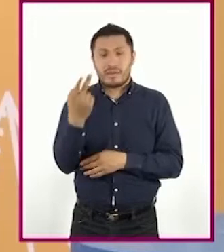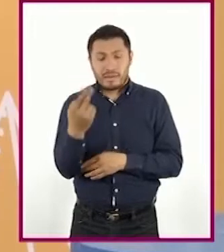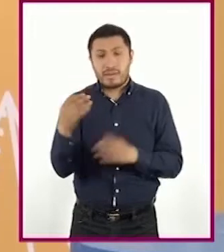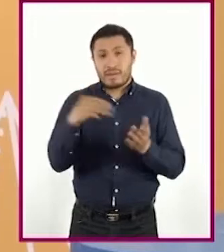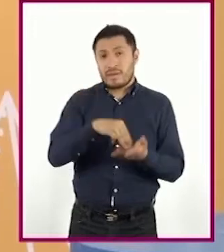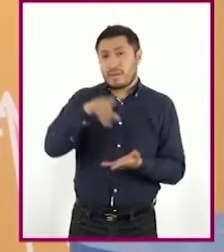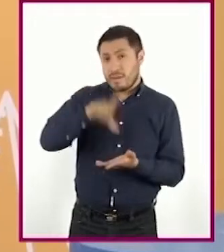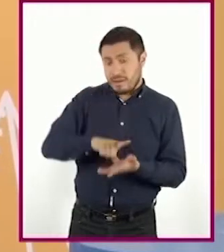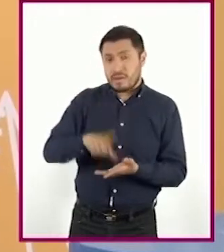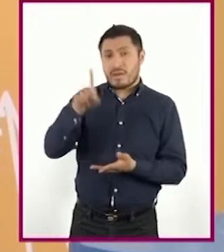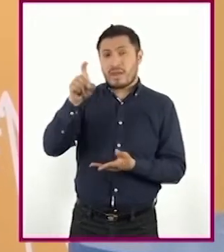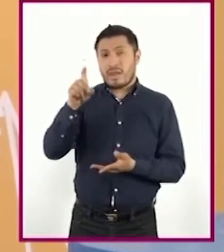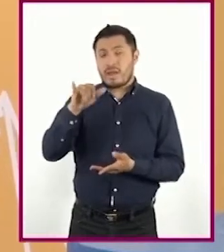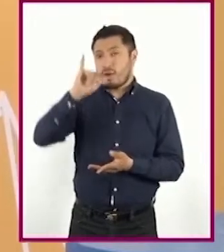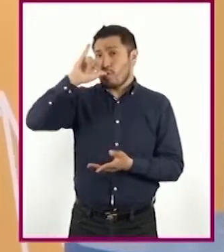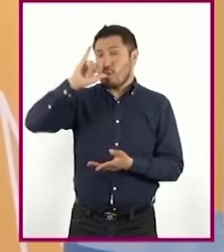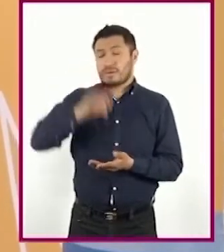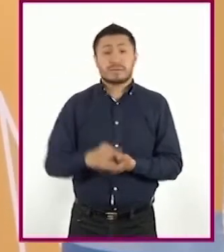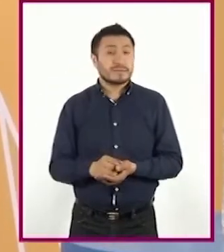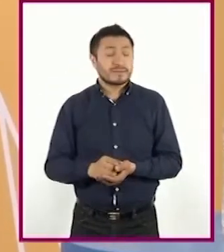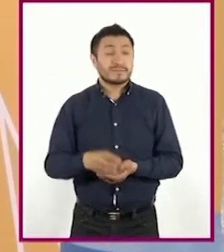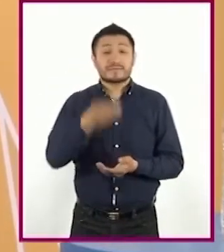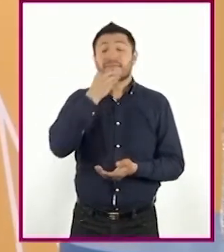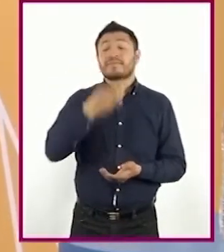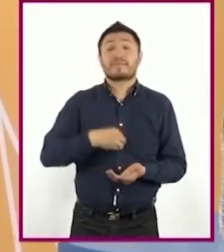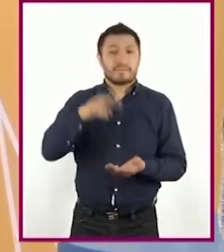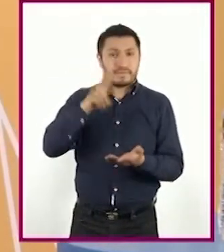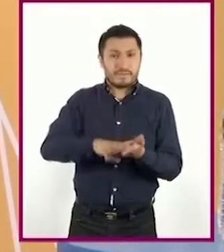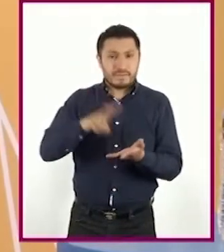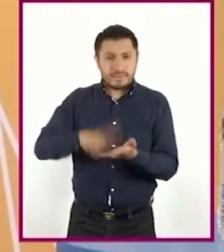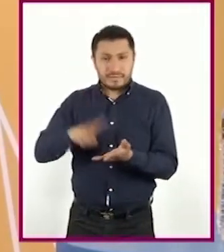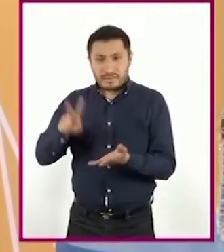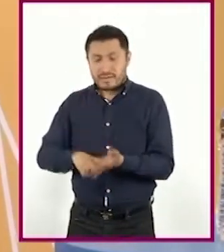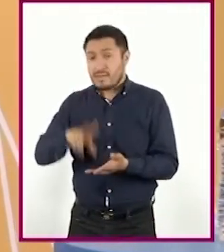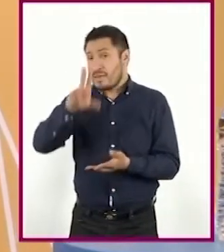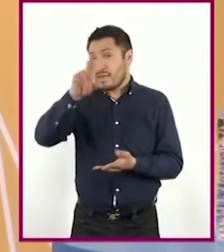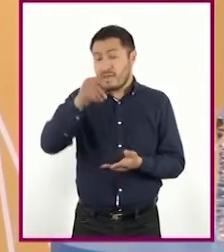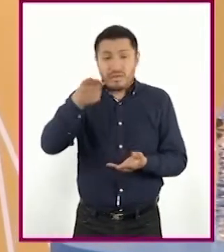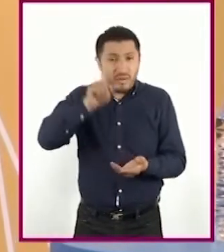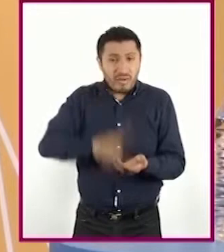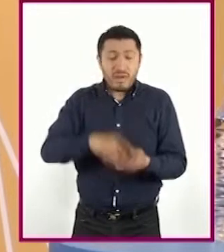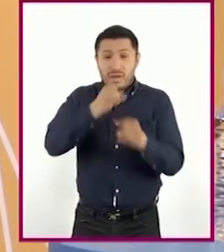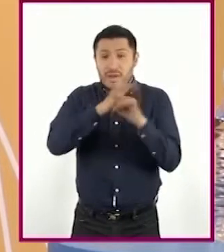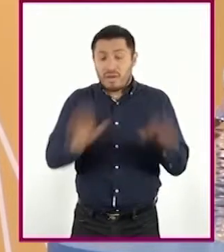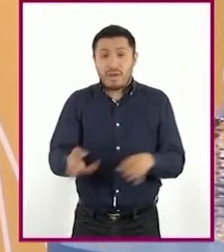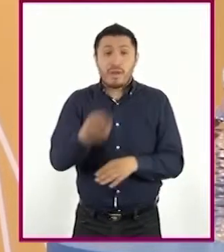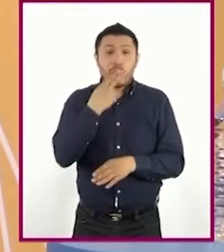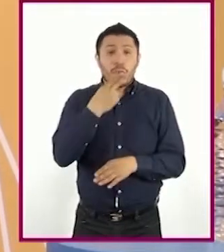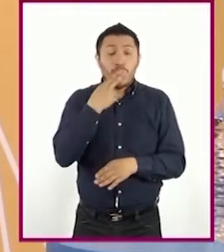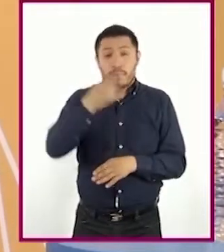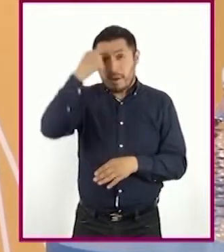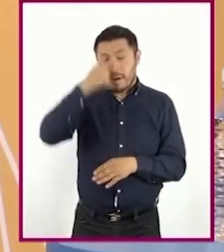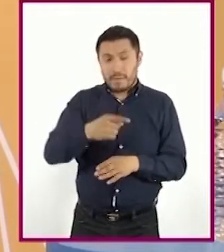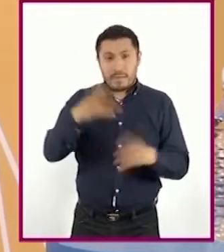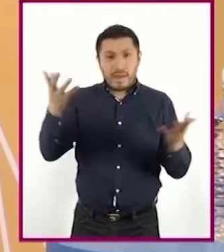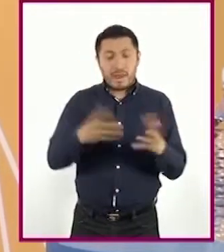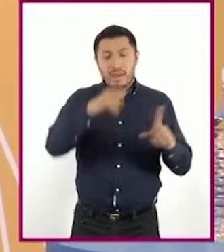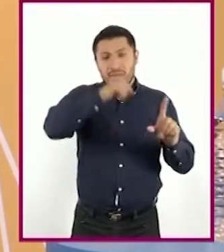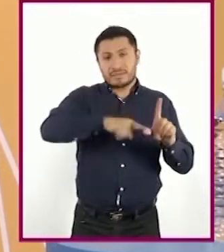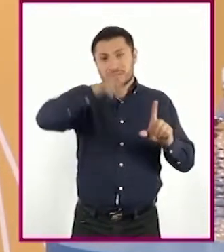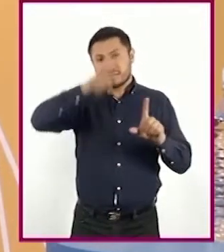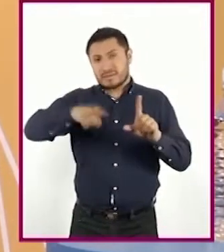2.125 mililitros de consumo de agua. Aunque estos valores no sean parte de los datos, los utilizaremos para construir la